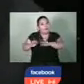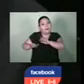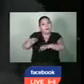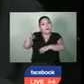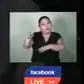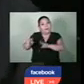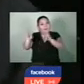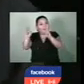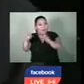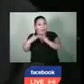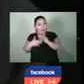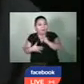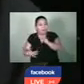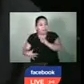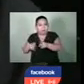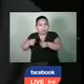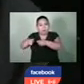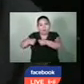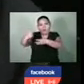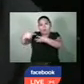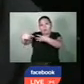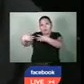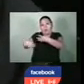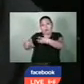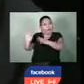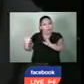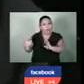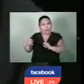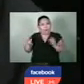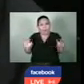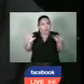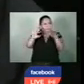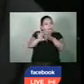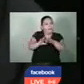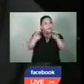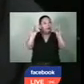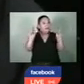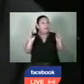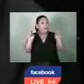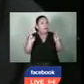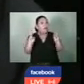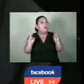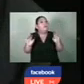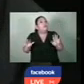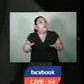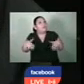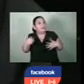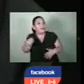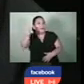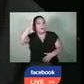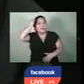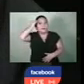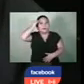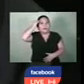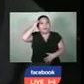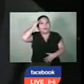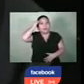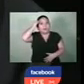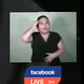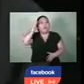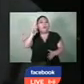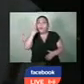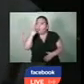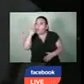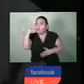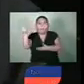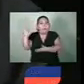de Asuntos Legislativos y Jurídicos de la Presidencia de la República conocer de dónde, de qué